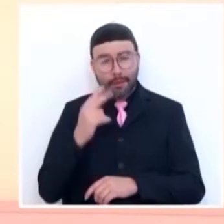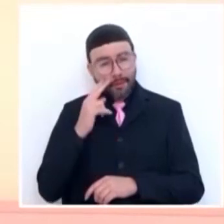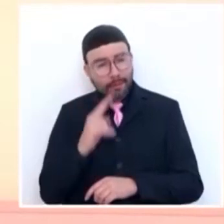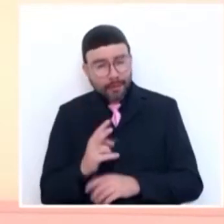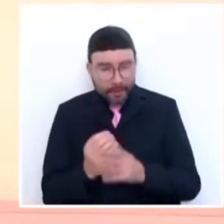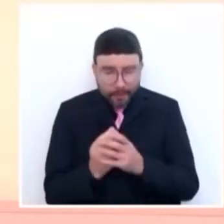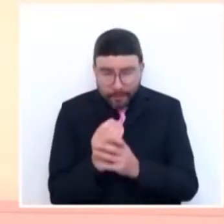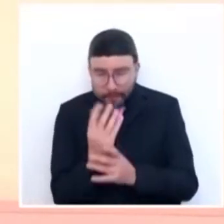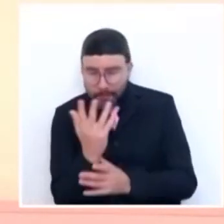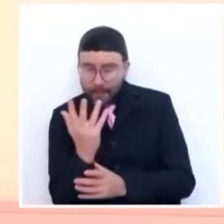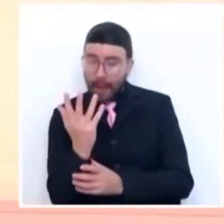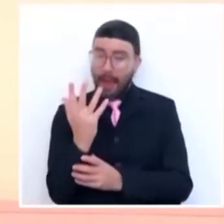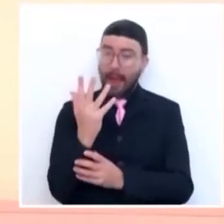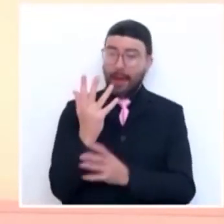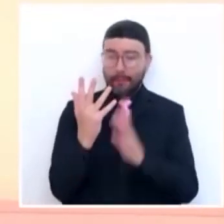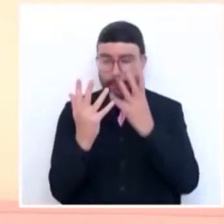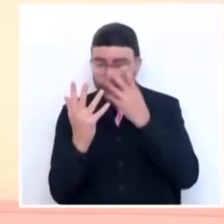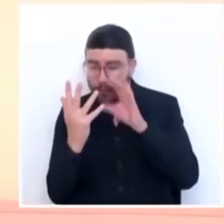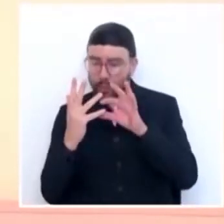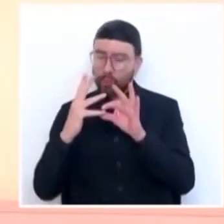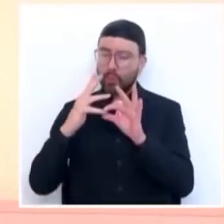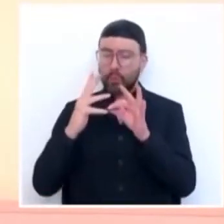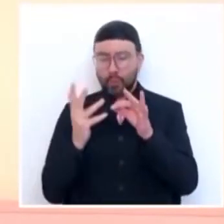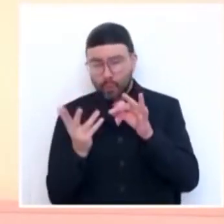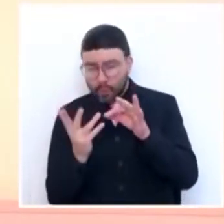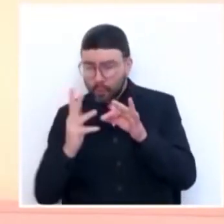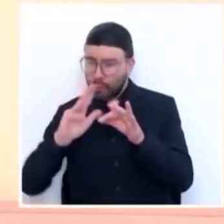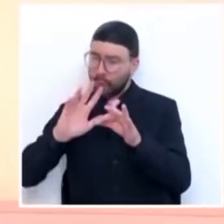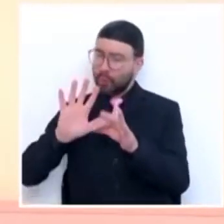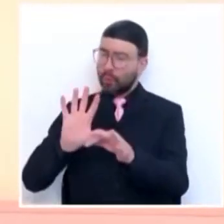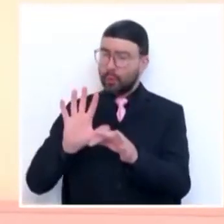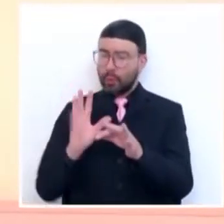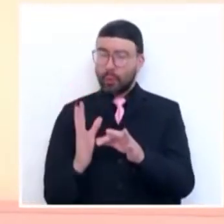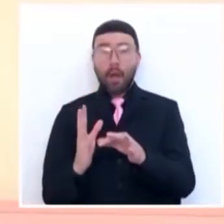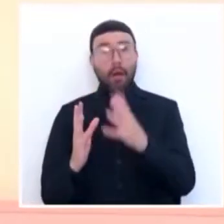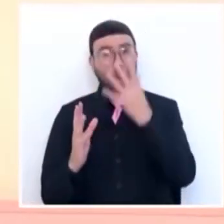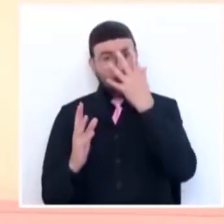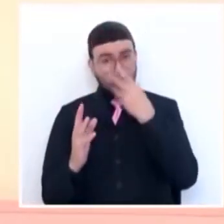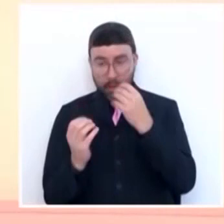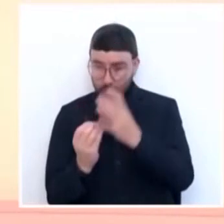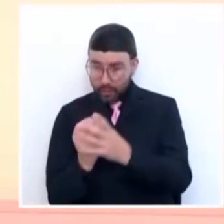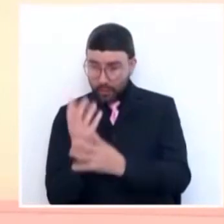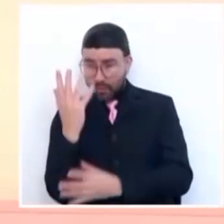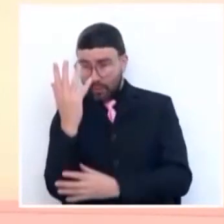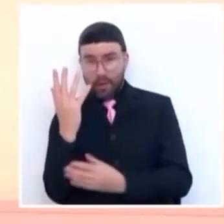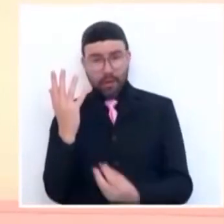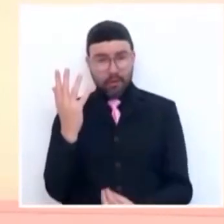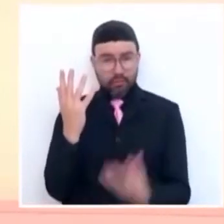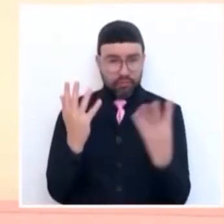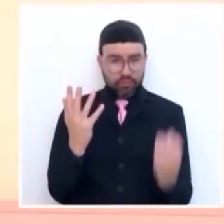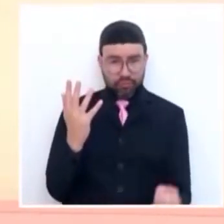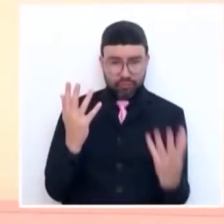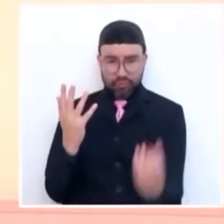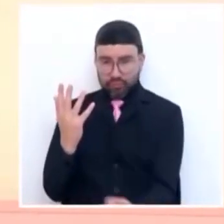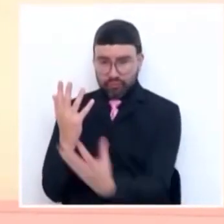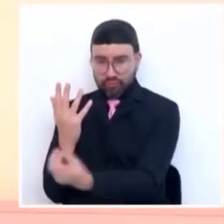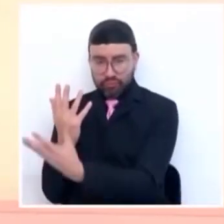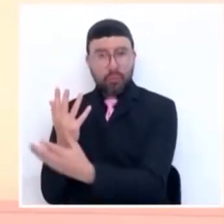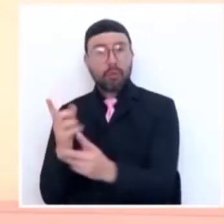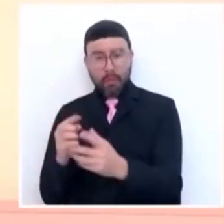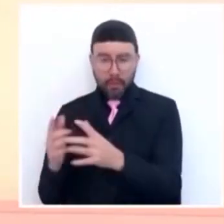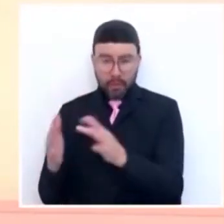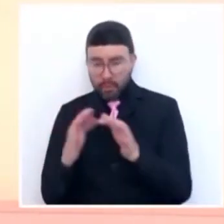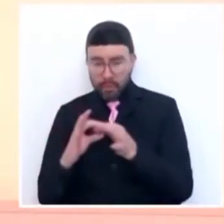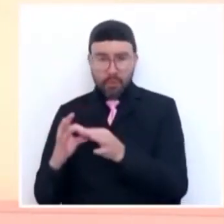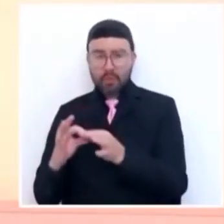hojas, su simetría y cómo ellas son capaces de convivir con muchas otras especies al mismo tiempo. No le